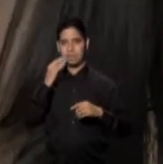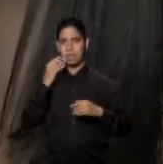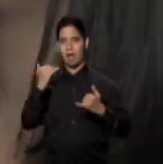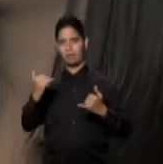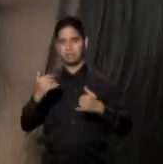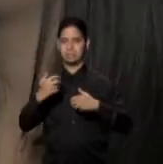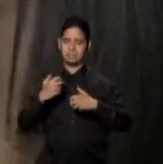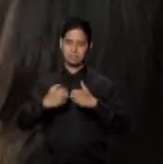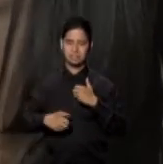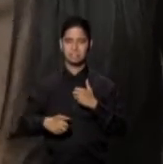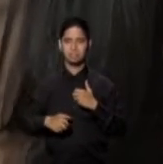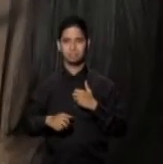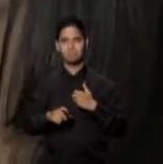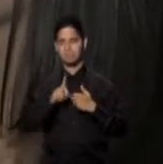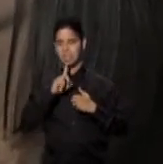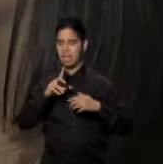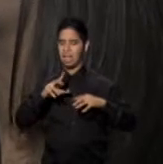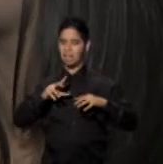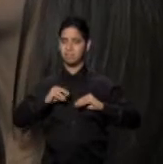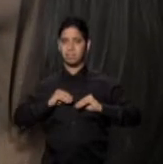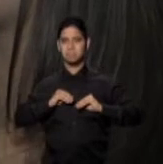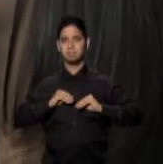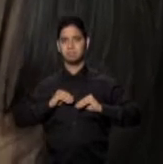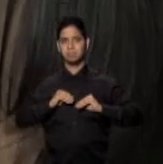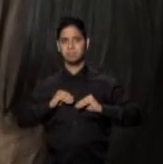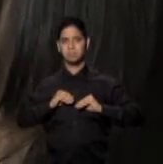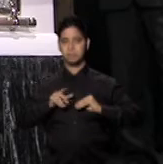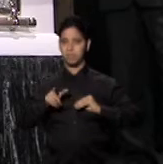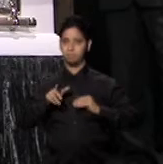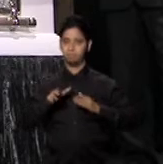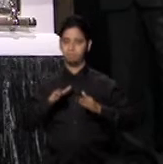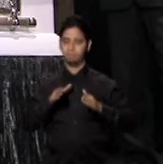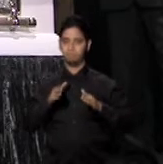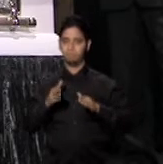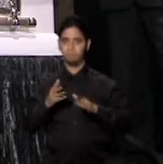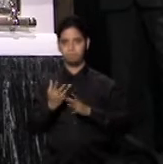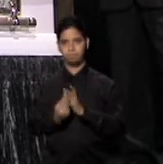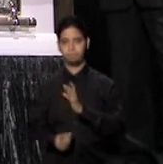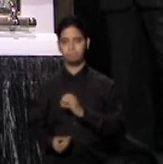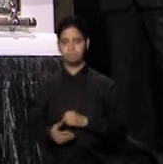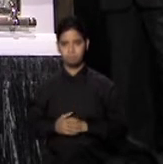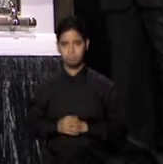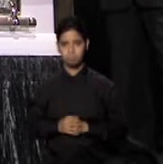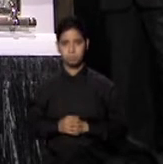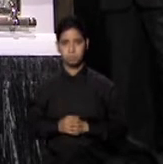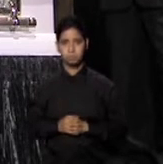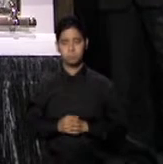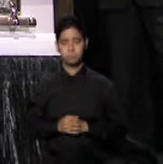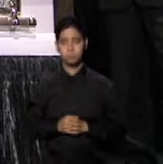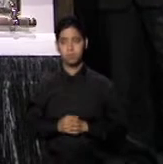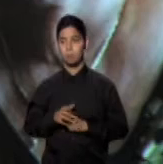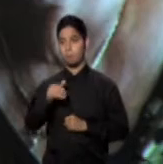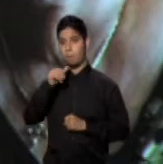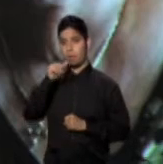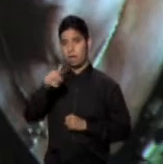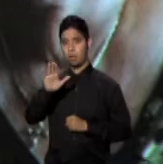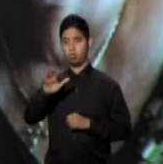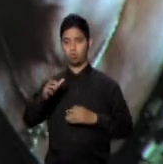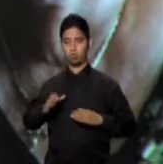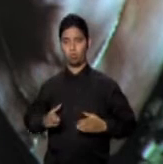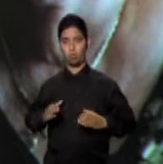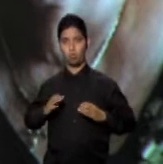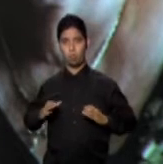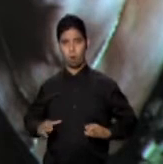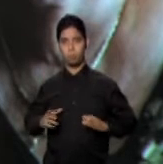poder aceptar que no está. Mañana sábado, sus restos serán expuestos en el Capitolio, mientras el